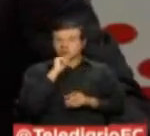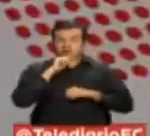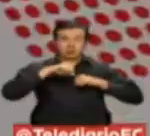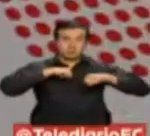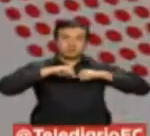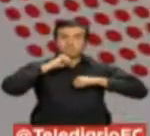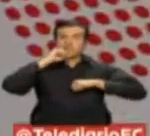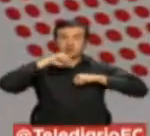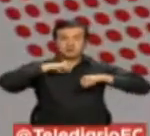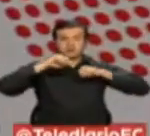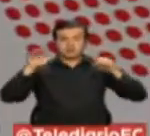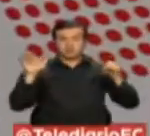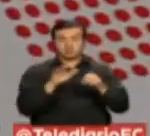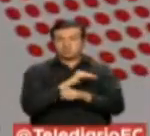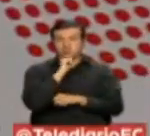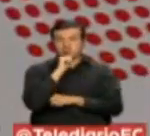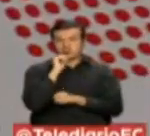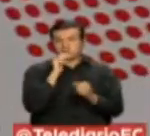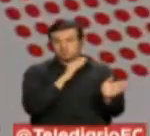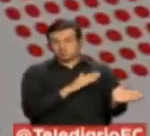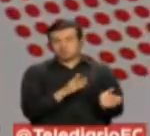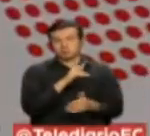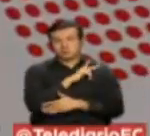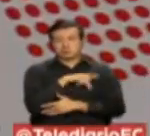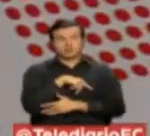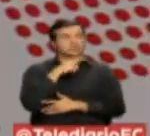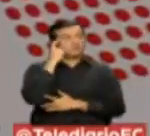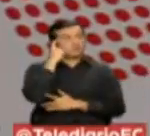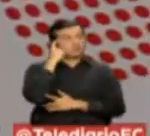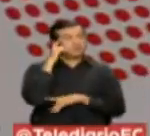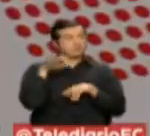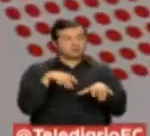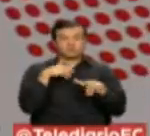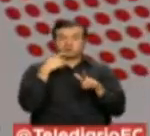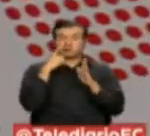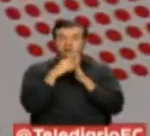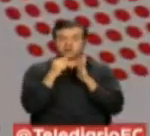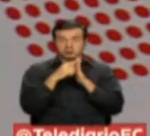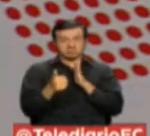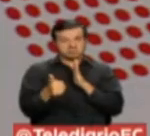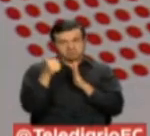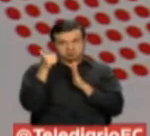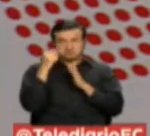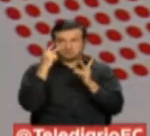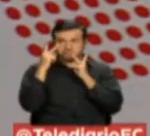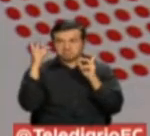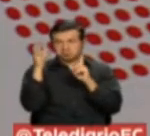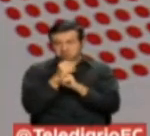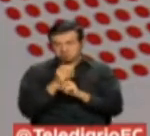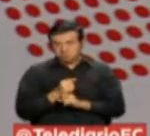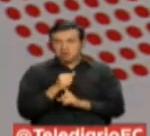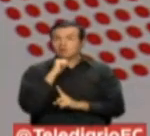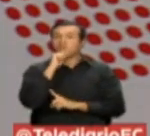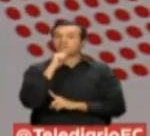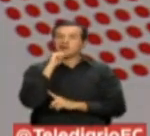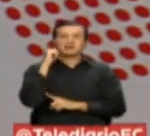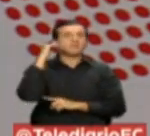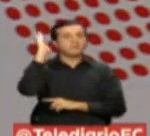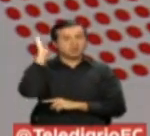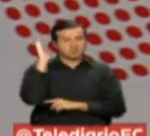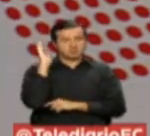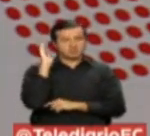no están operando lo suficientemente. Para mí es loable la actuación del Servicio de Rentas Internas para identificar esto, pero falta todavía más,